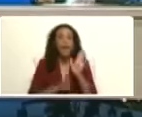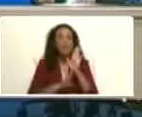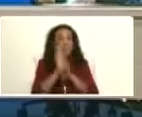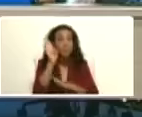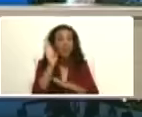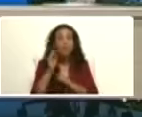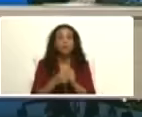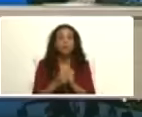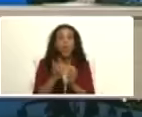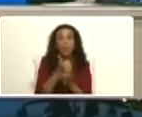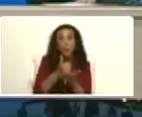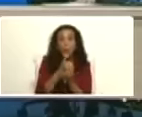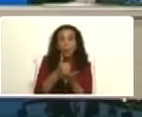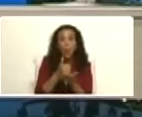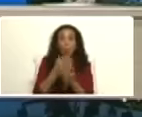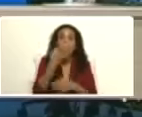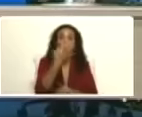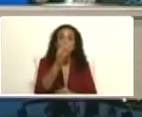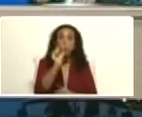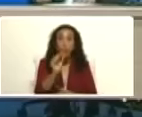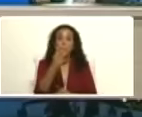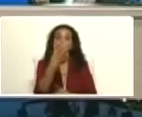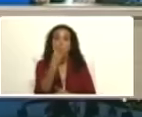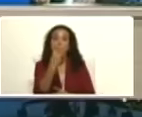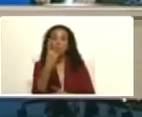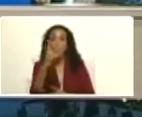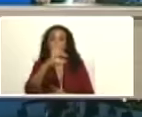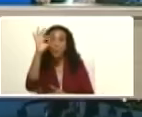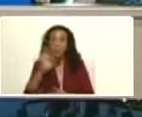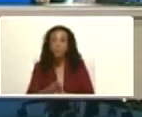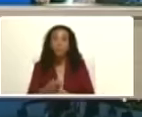Crecimiento del sector farmacéutico, 8.41%.